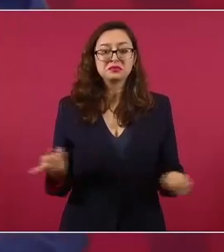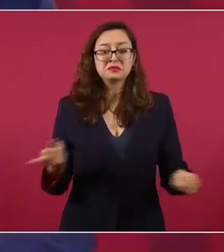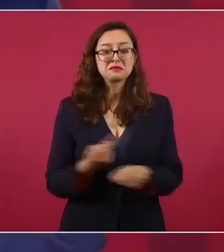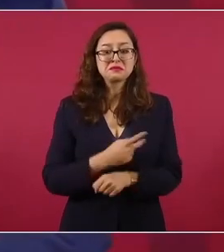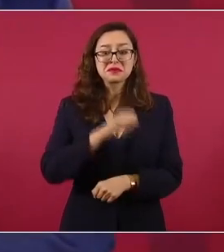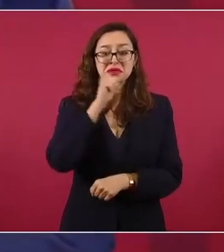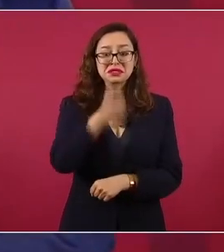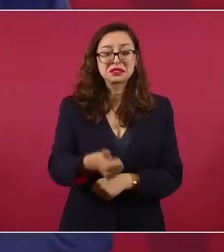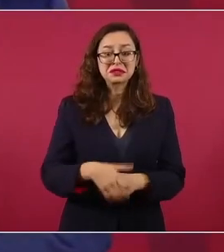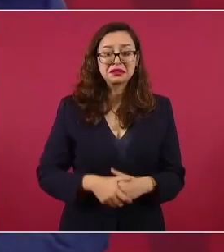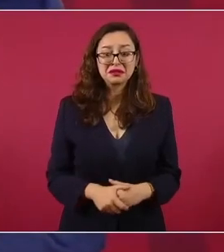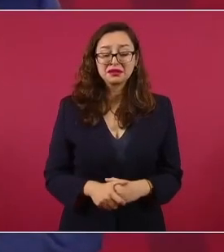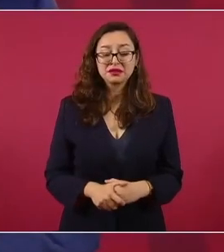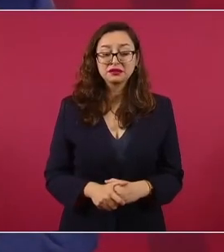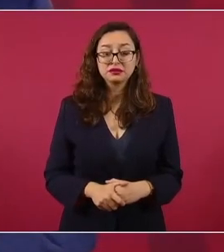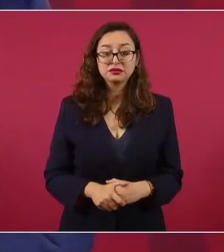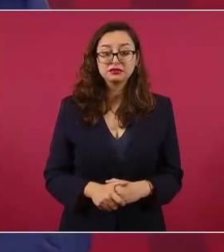nada.